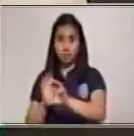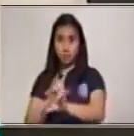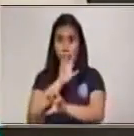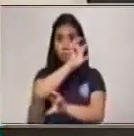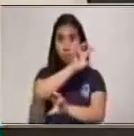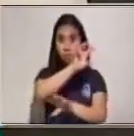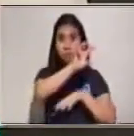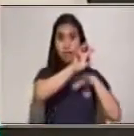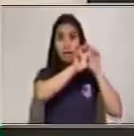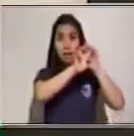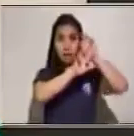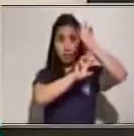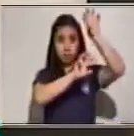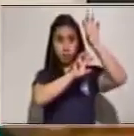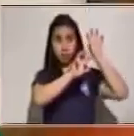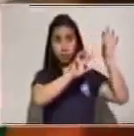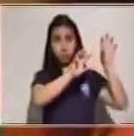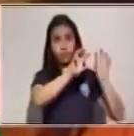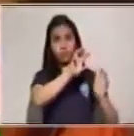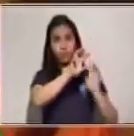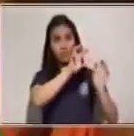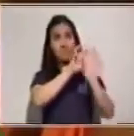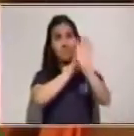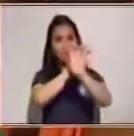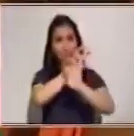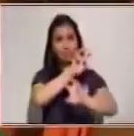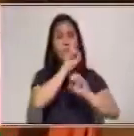y los primates, por ejemplo, ¿sí?